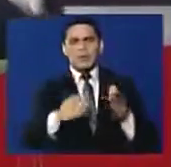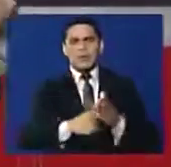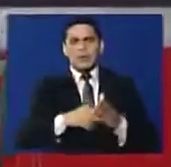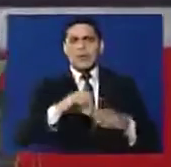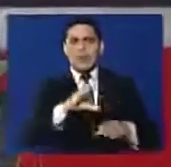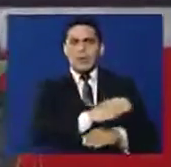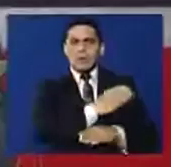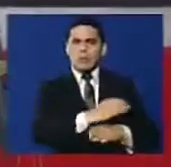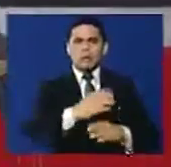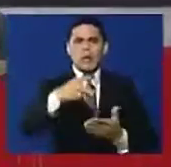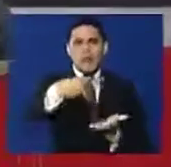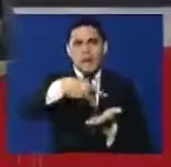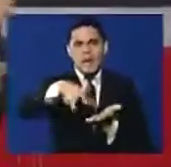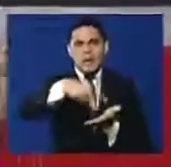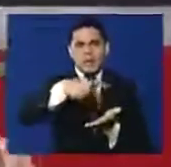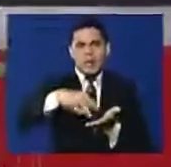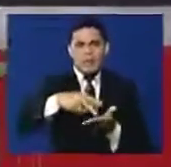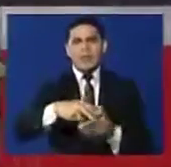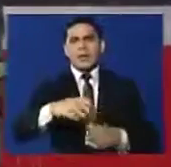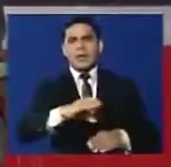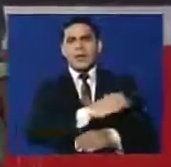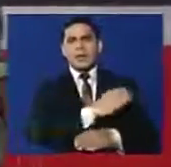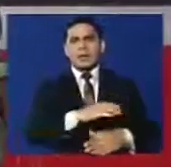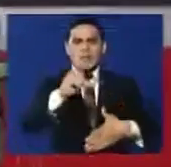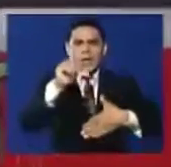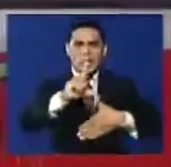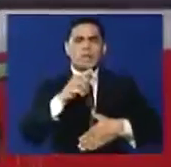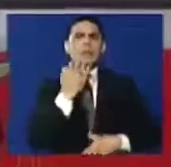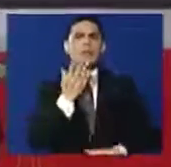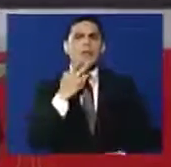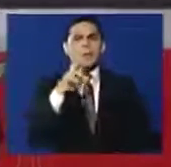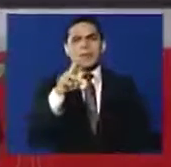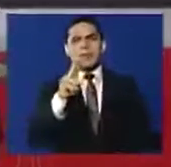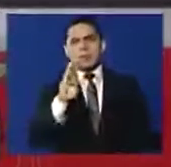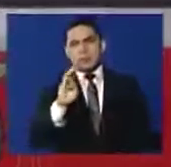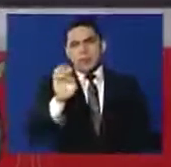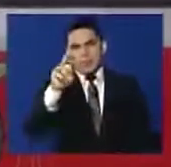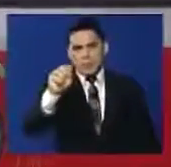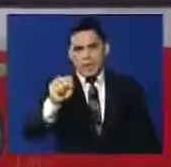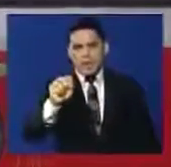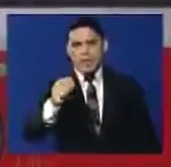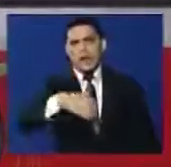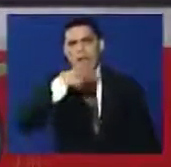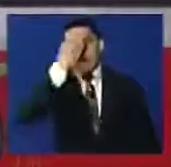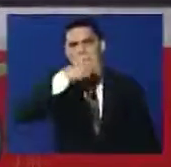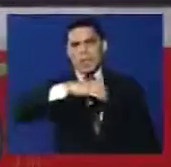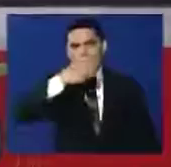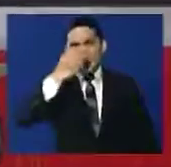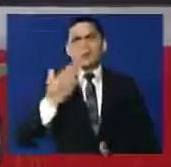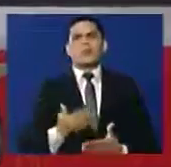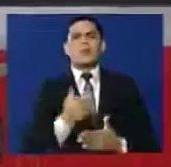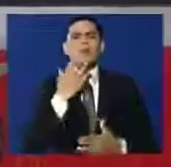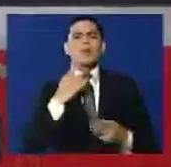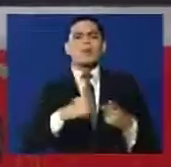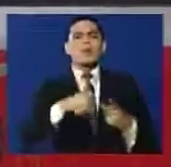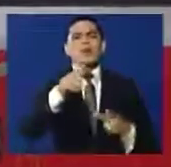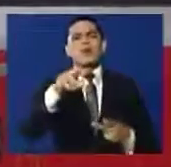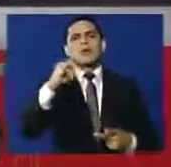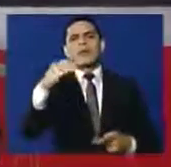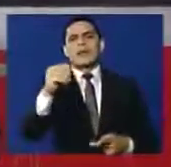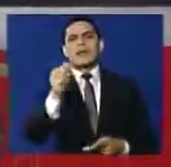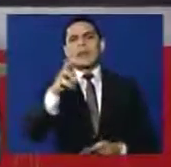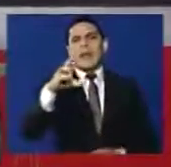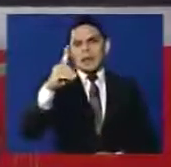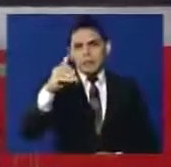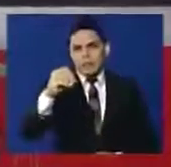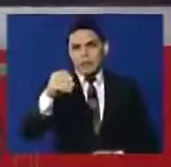latino, a la música bailable, tiene grandes exponentes. Rubén Blades, en el caso de los cantautores, uh-huh. Ricardo Arjona. ¿Tú